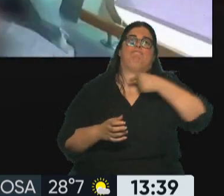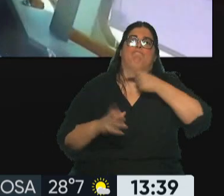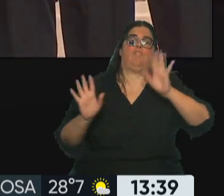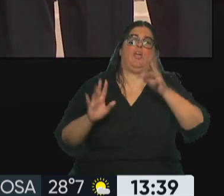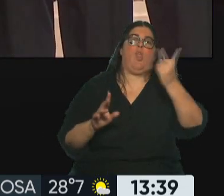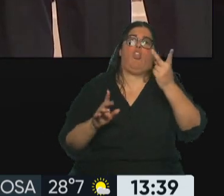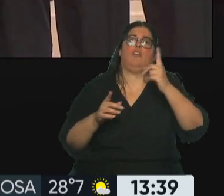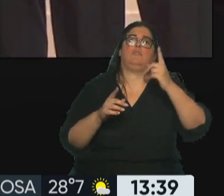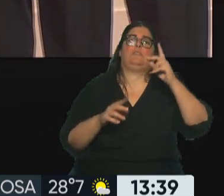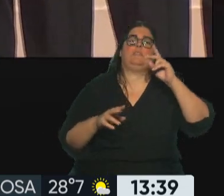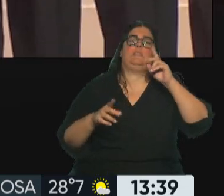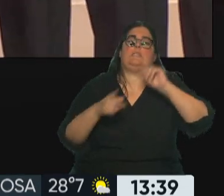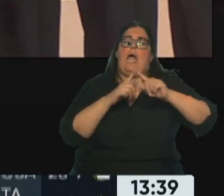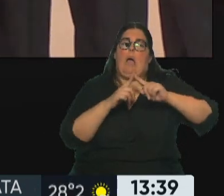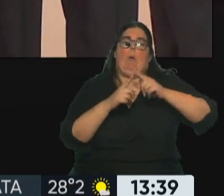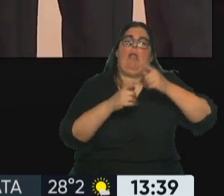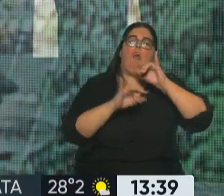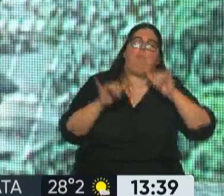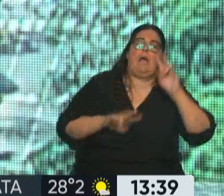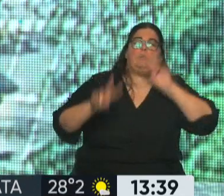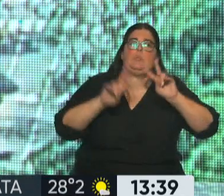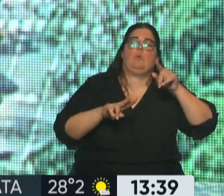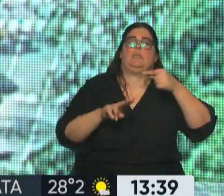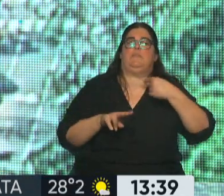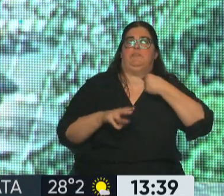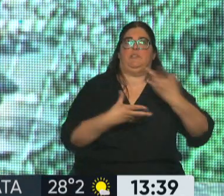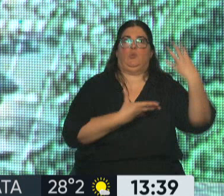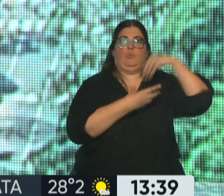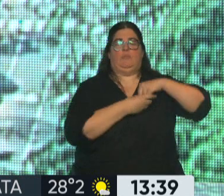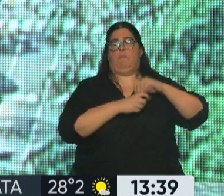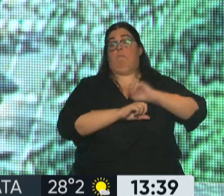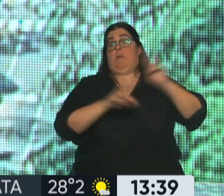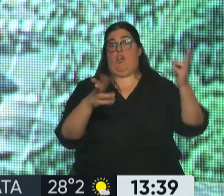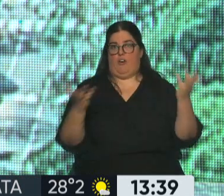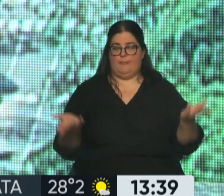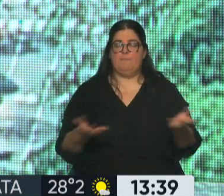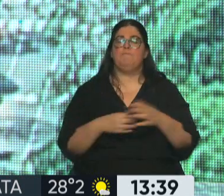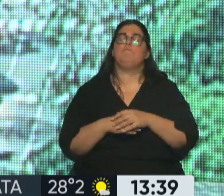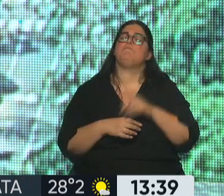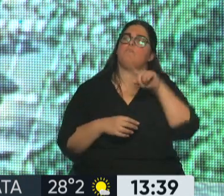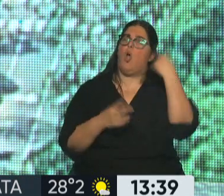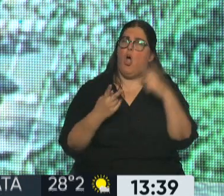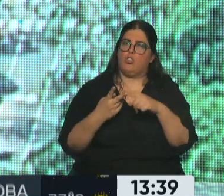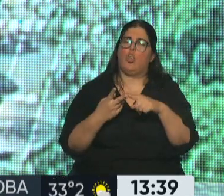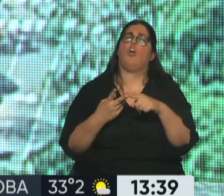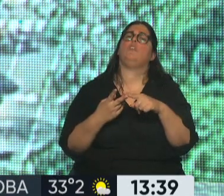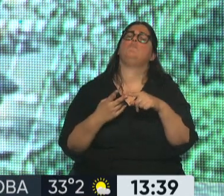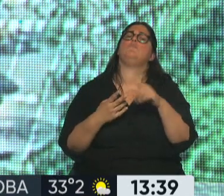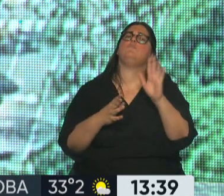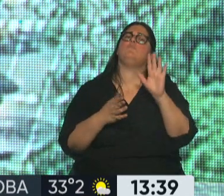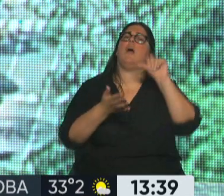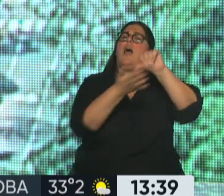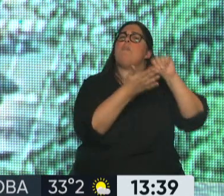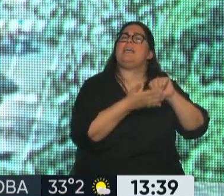que se estaba negociando en exactamente aparte hay otro elemento más al cual tener en cuenta que es el tema de los estados Árabes en